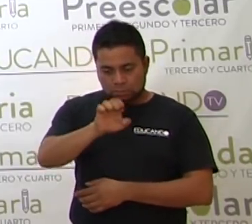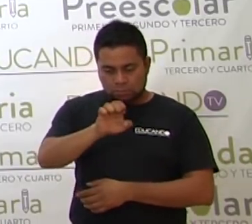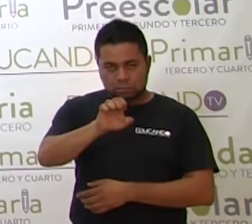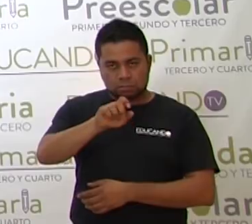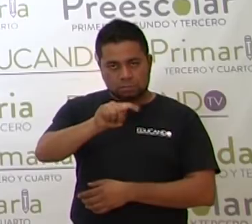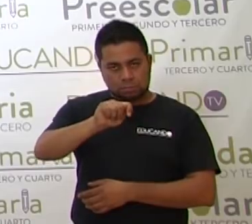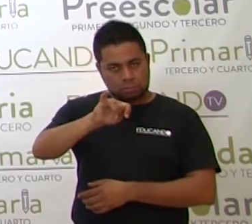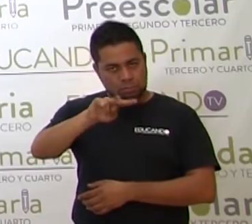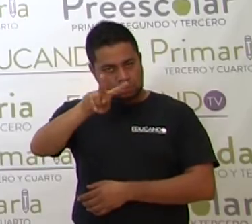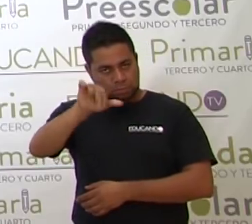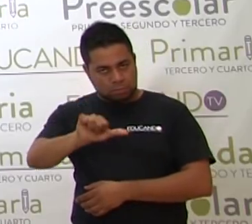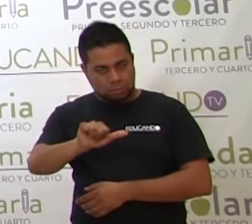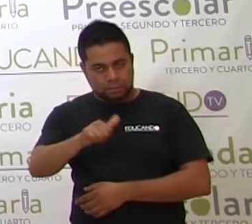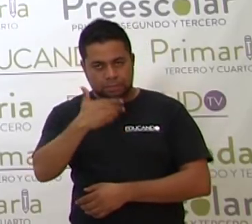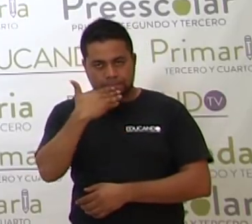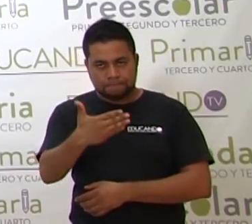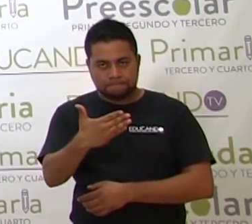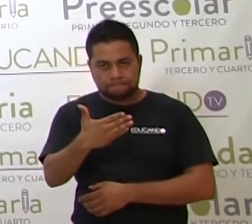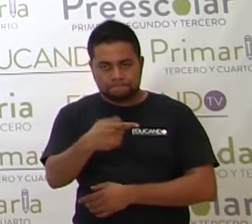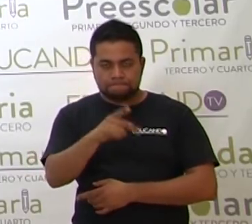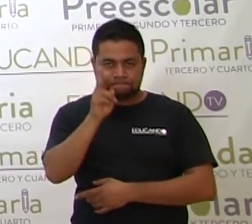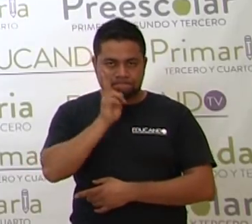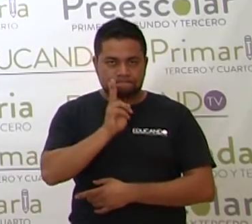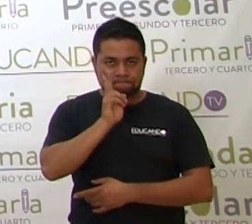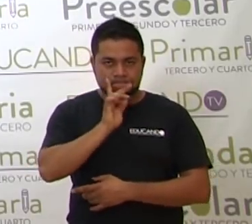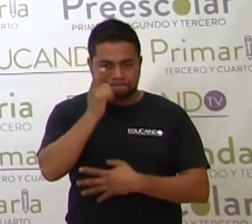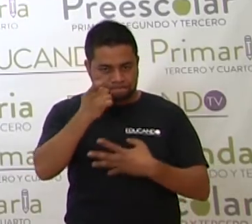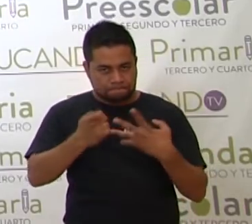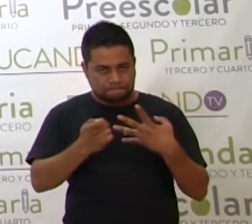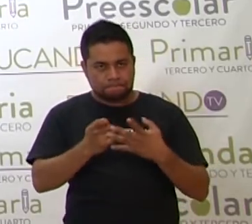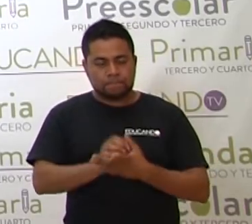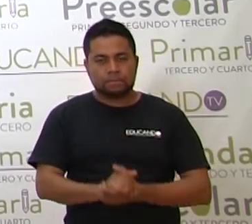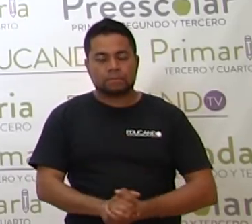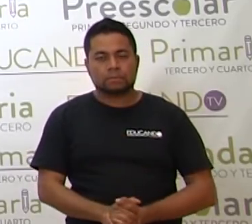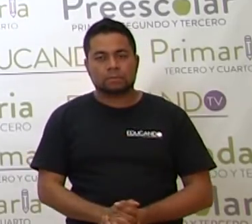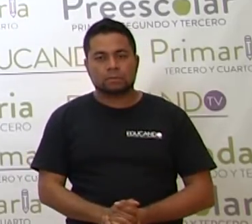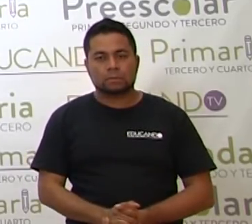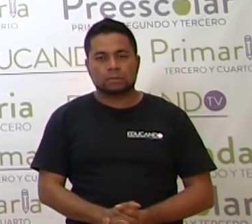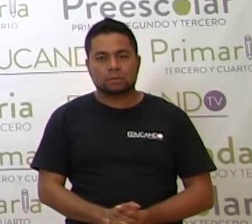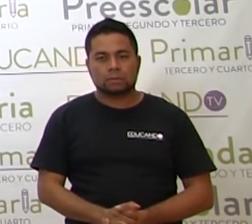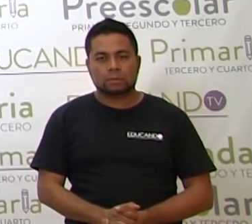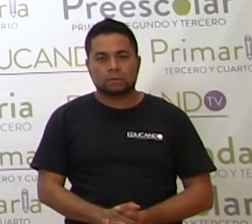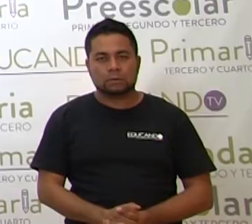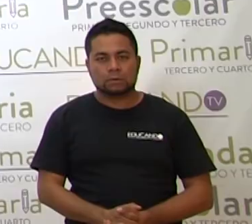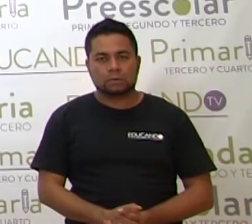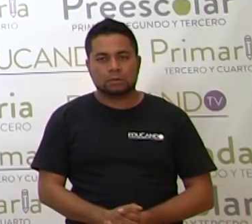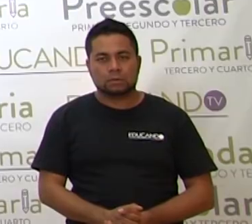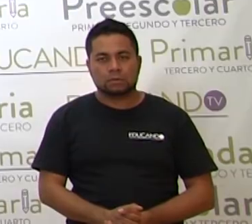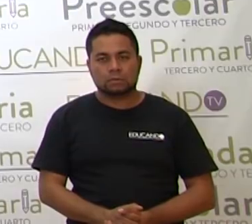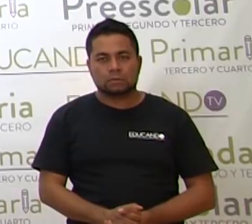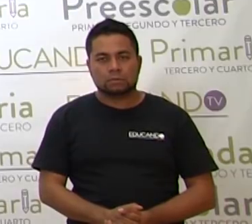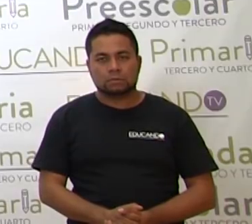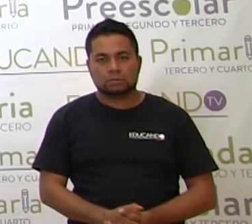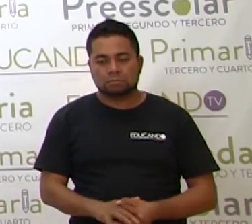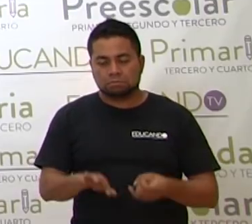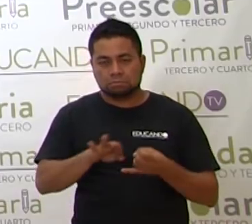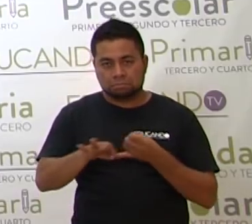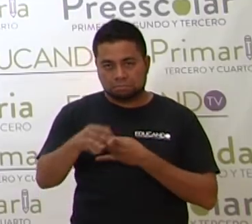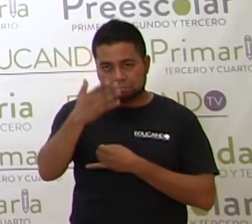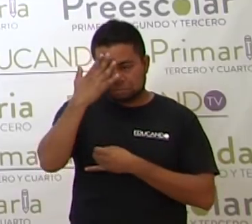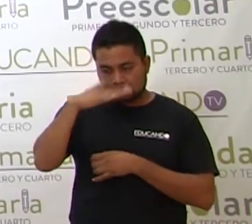Bien. Vamos a hacerlos un poquito para acá. Y por último, conocemos